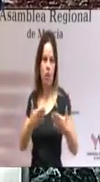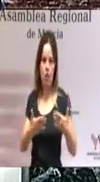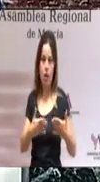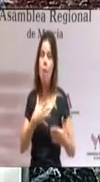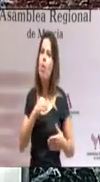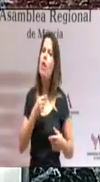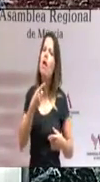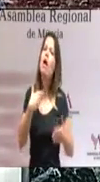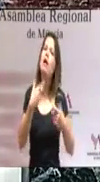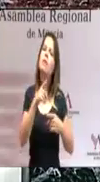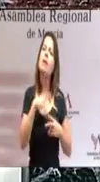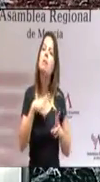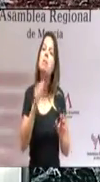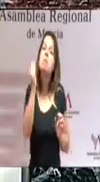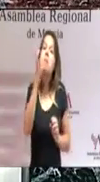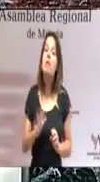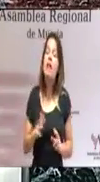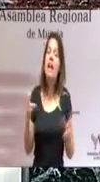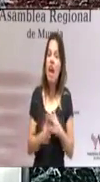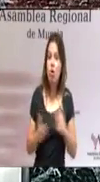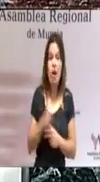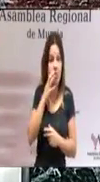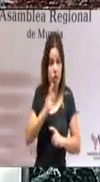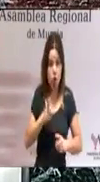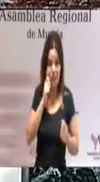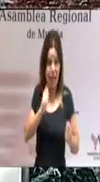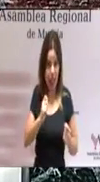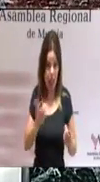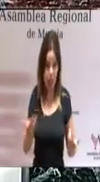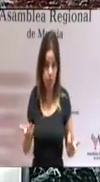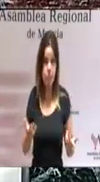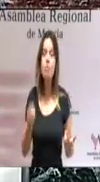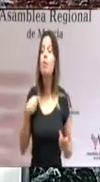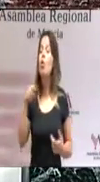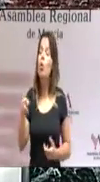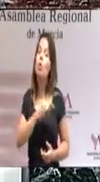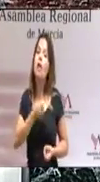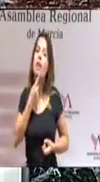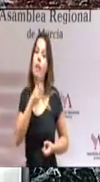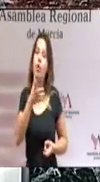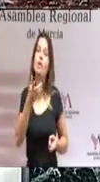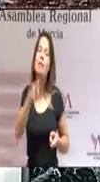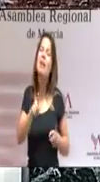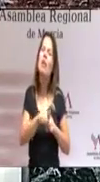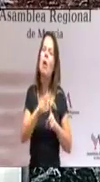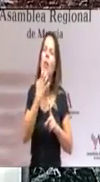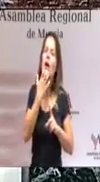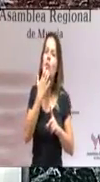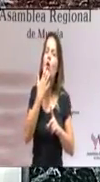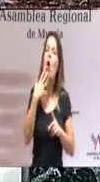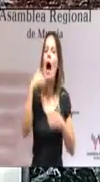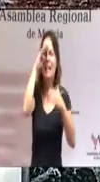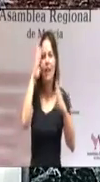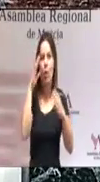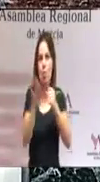Podríamos hablar de los supuestos recortes inexistentes en la sanidad a los que se ha hecho referencia, desde el desmantelamiento de la atención